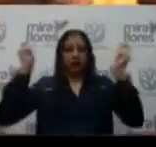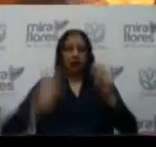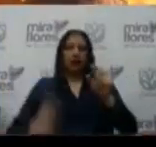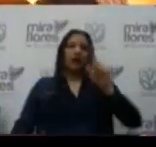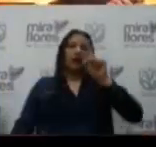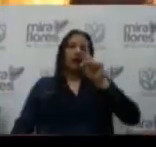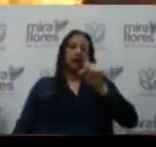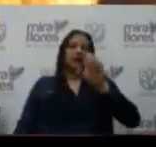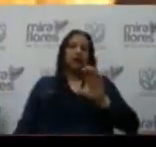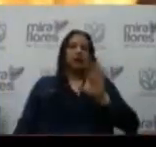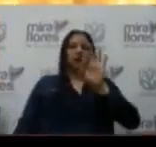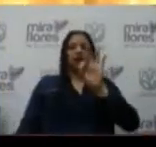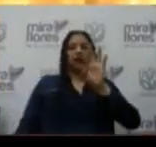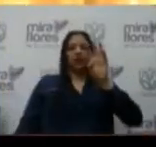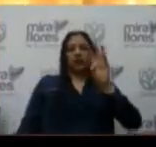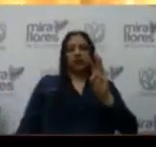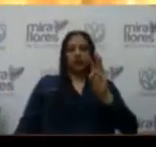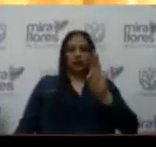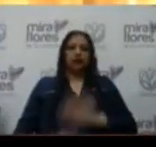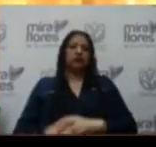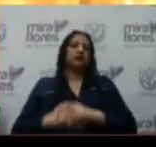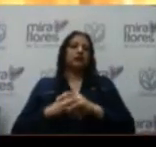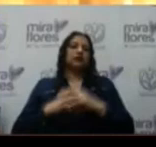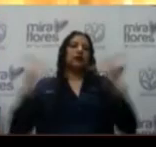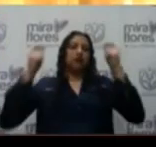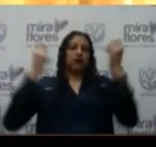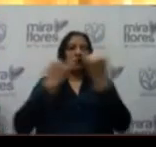196º aniversario de la independencia del Perú.